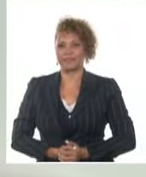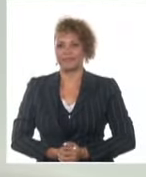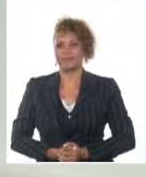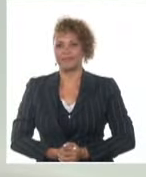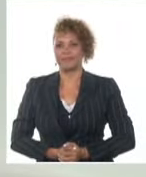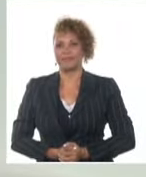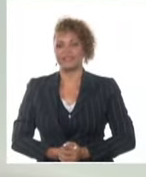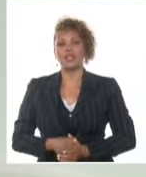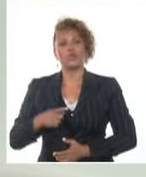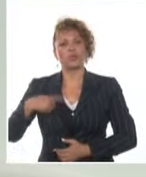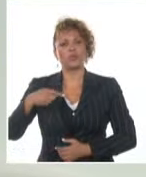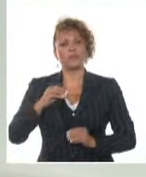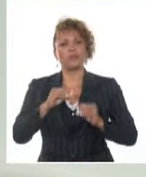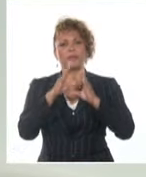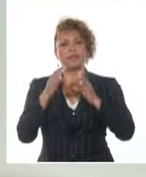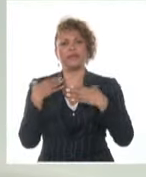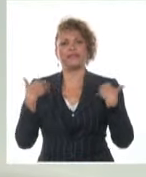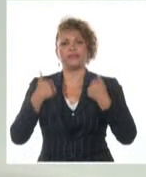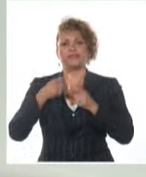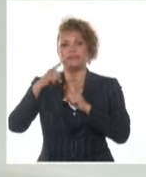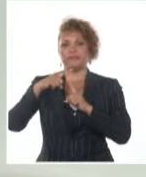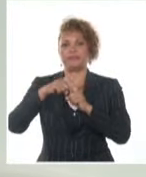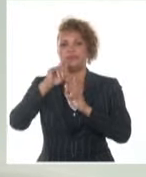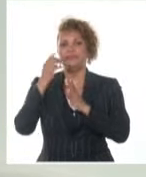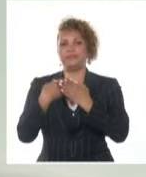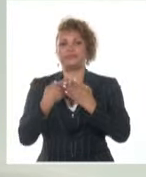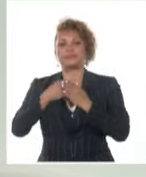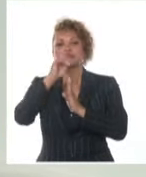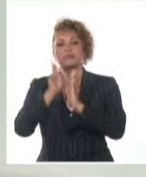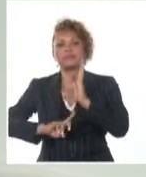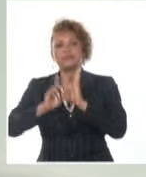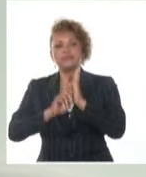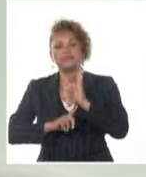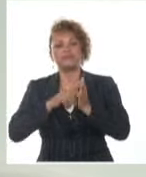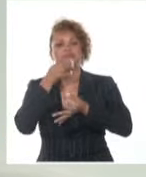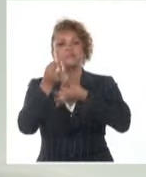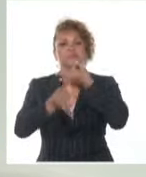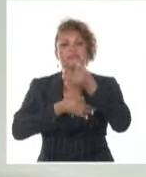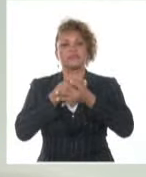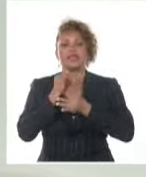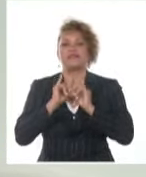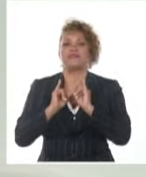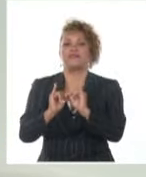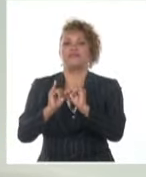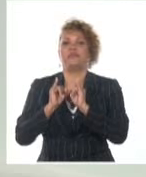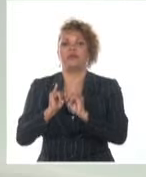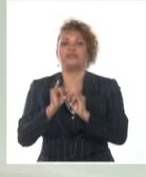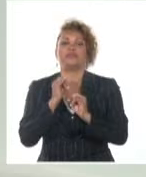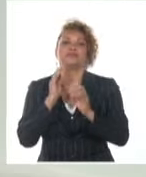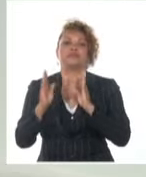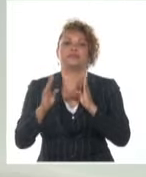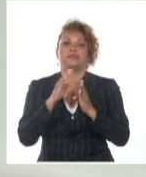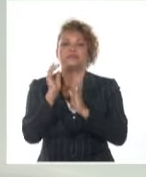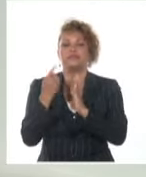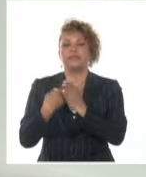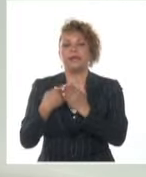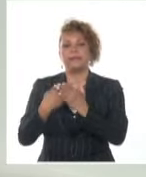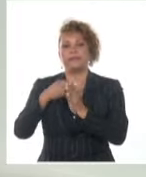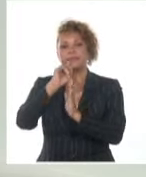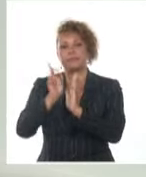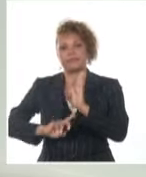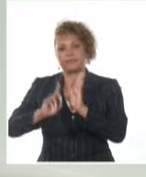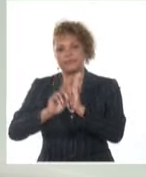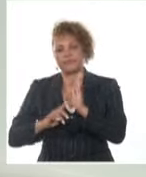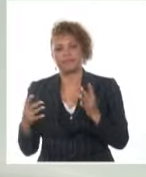Como cada mañana, el director técnico de la Unión Eléctrica, el ingeniero Lázaro Guerra Hernández, ofreció declaraciones al colega Bernardo Espinosa relacionadas